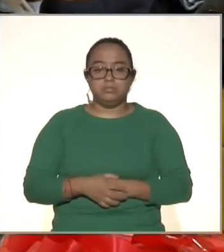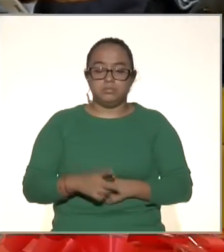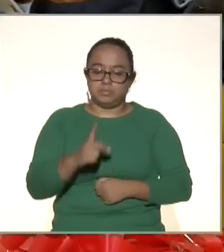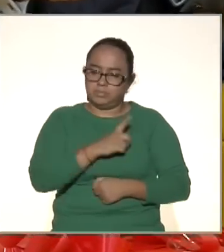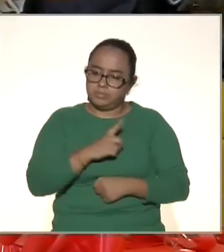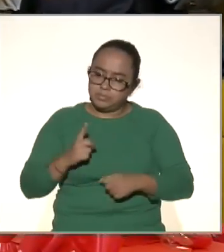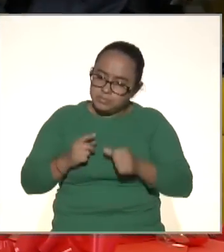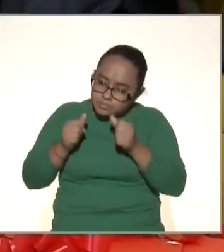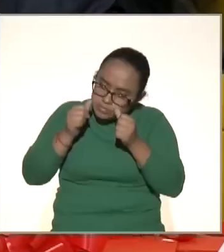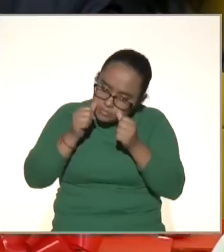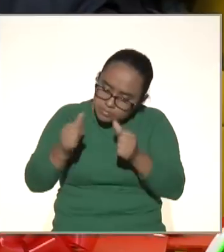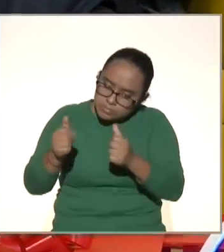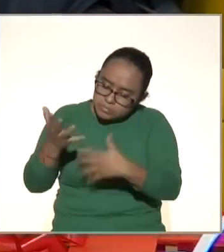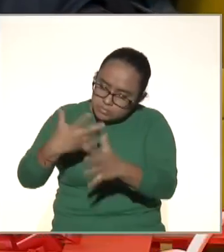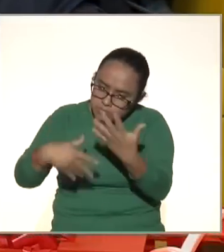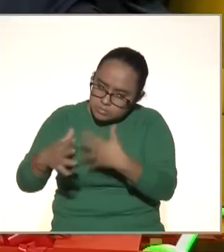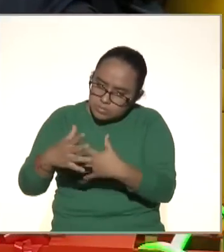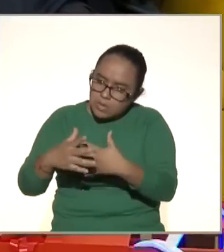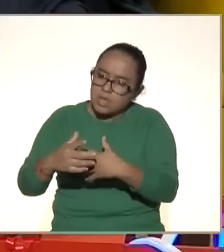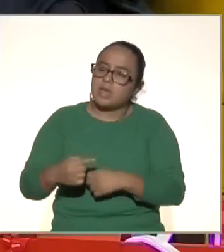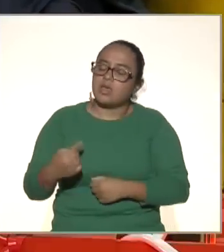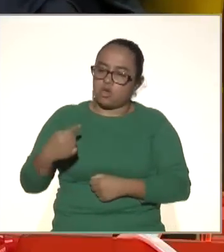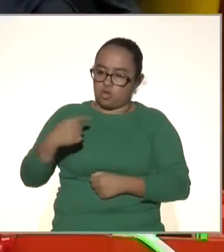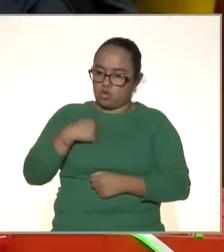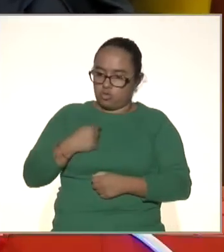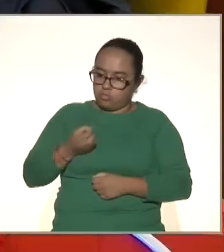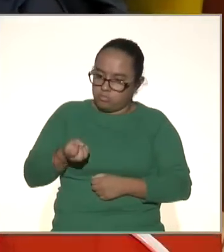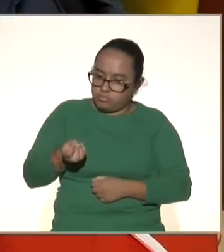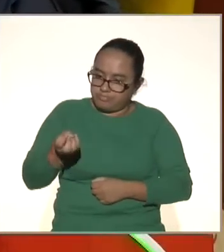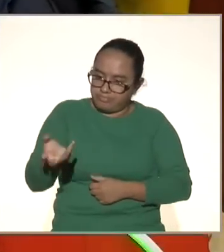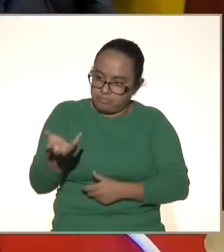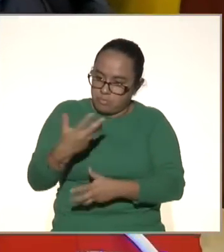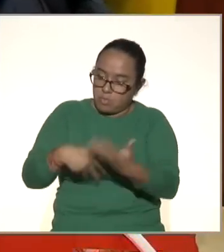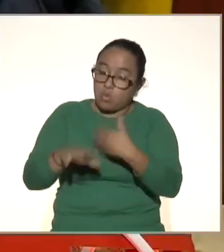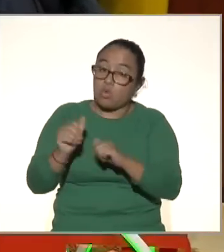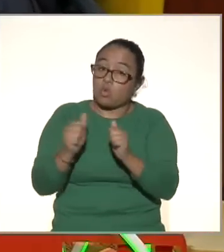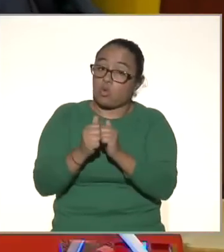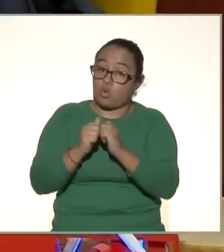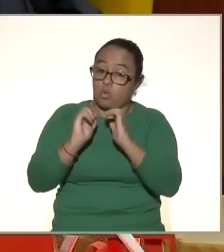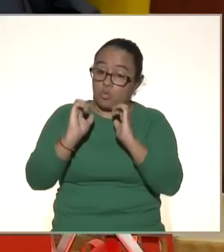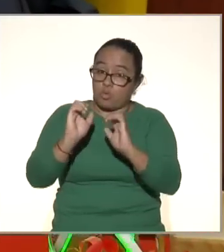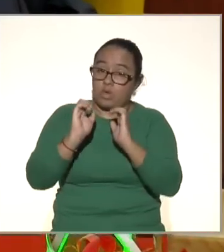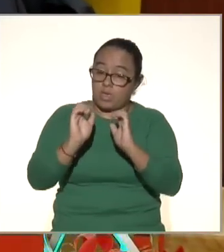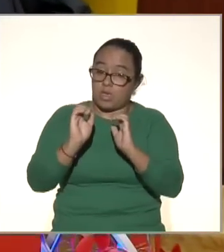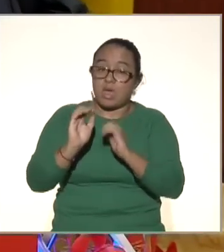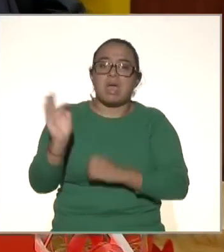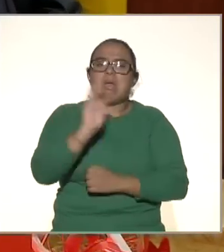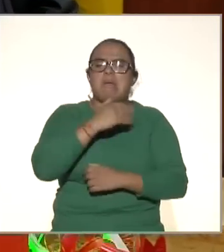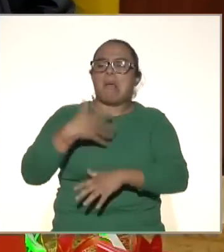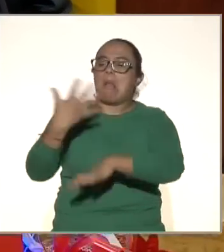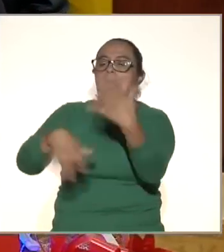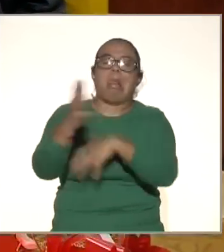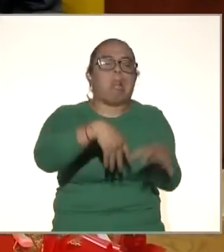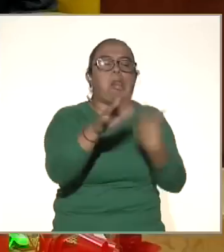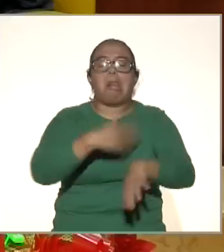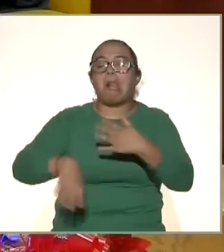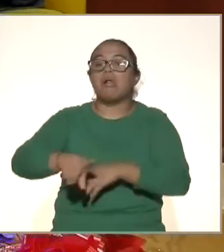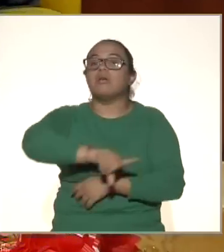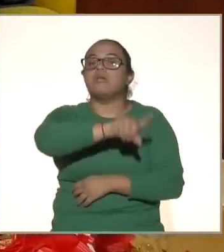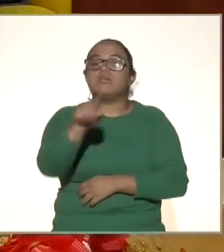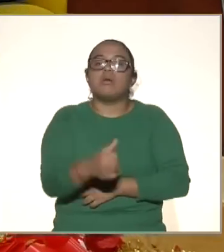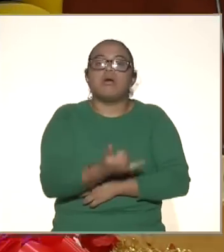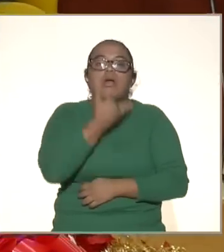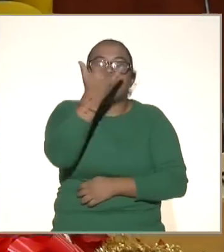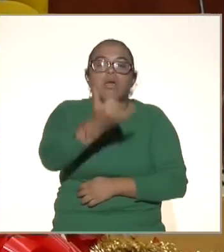Escuchar, hablar con mucho cuidado, ¿sí? Porque si no hablas con cuidado puedes cometer muchos errores, y tratar